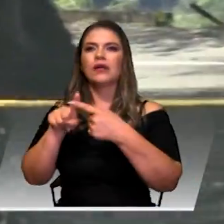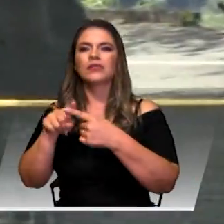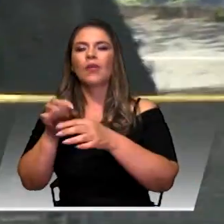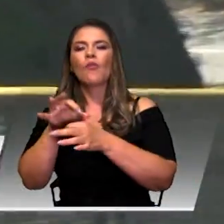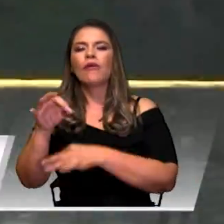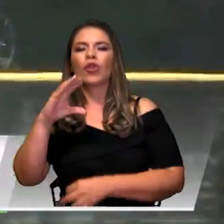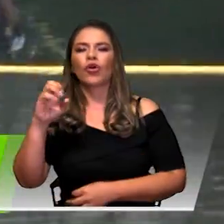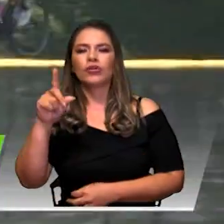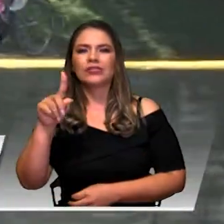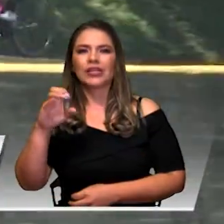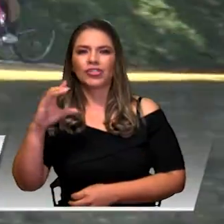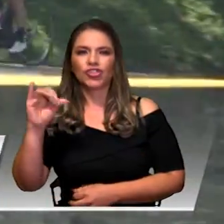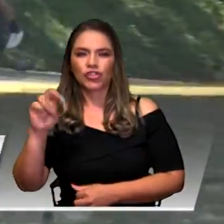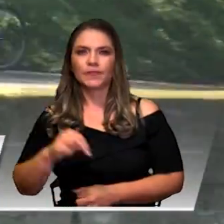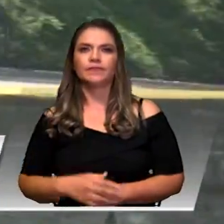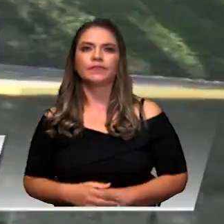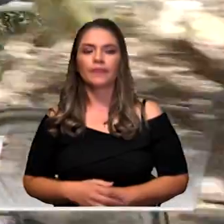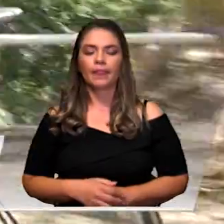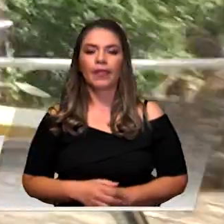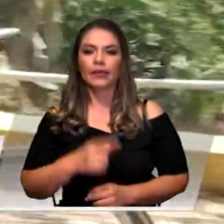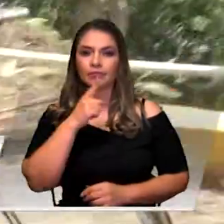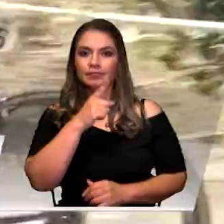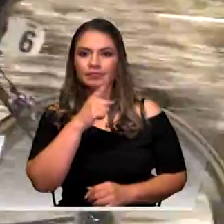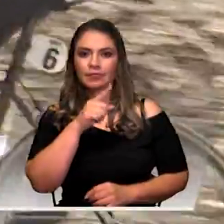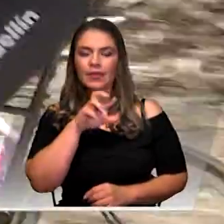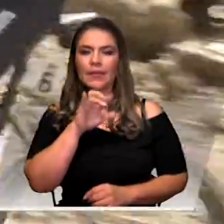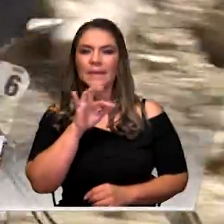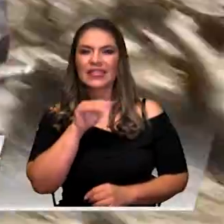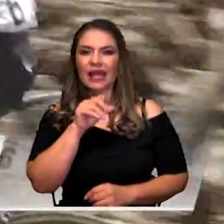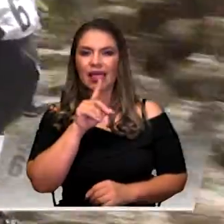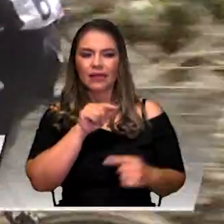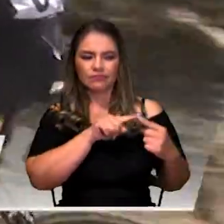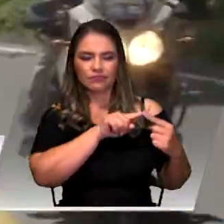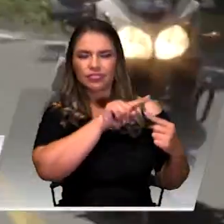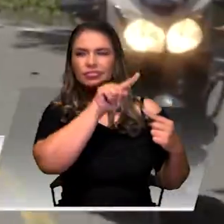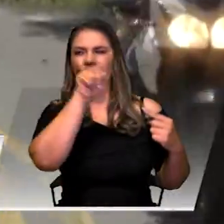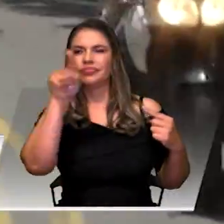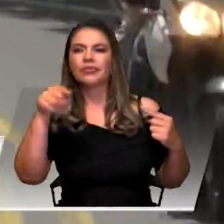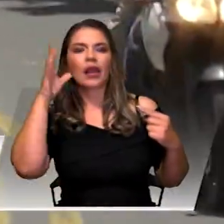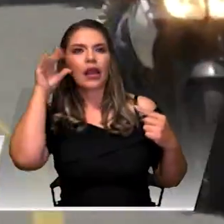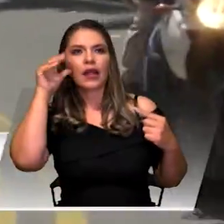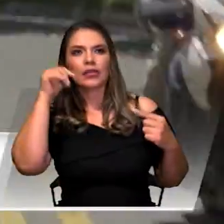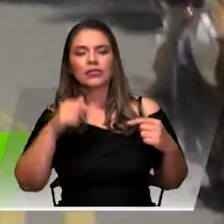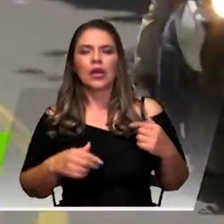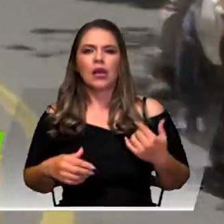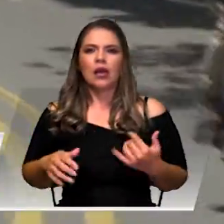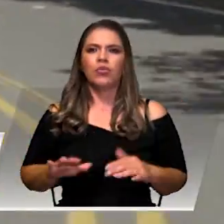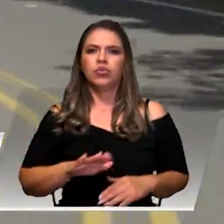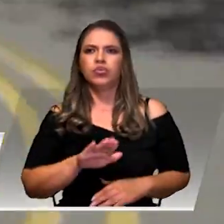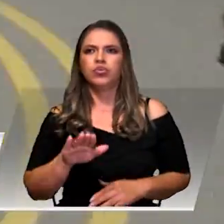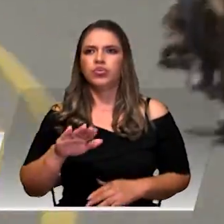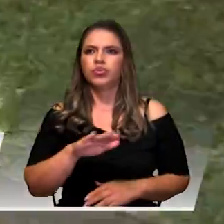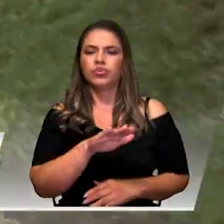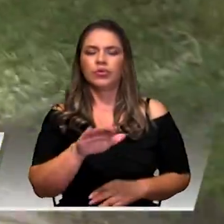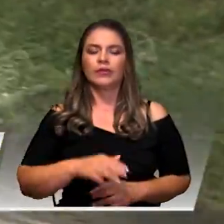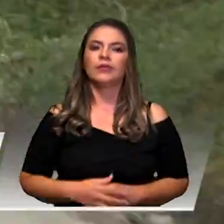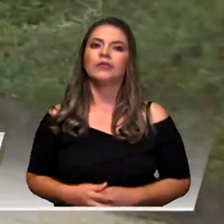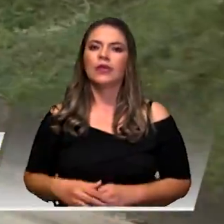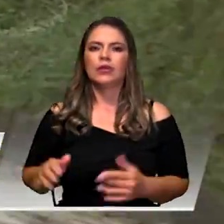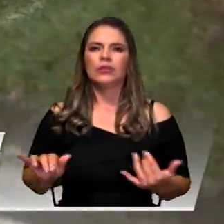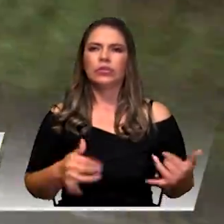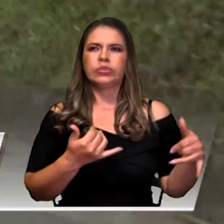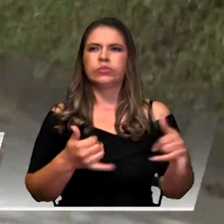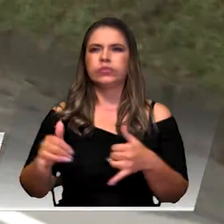Los 59 kilómetros de La Pintada rumbo a Caldas tuvieron al Team Medellín imponiendo condiciones, hombres en fuga y selección de lote hicieron parte